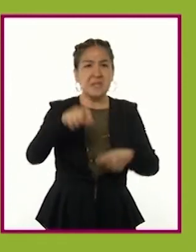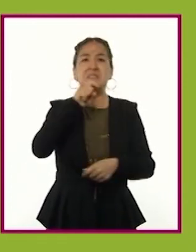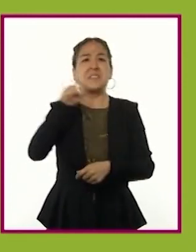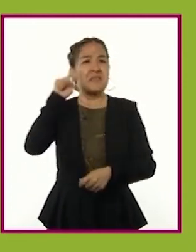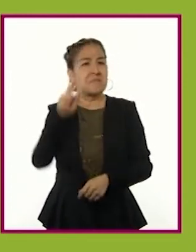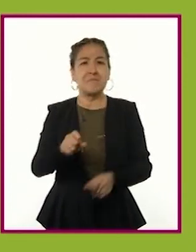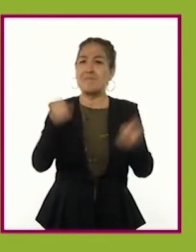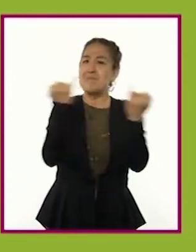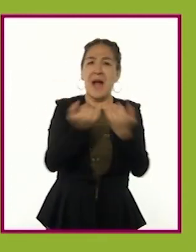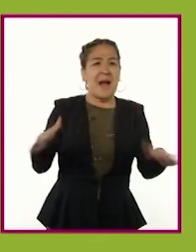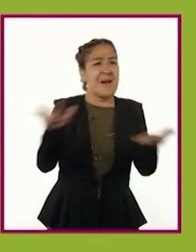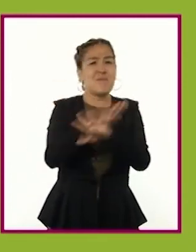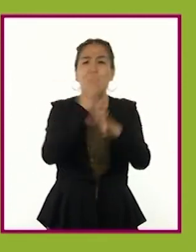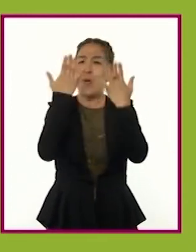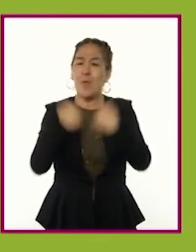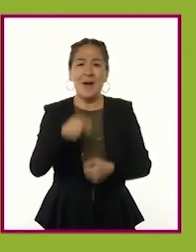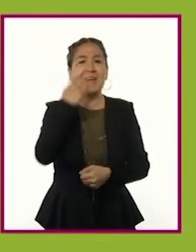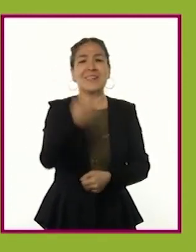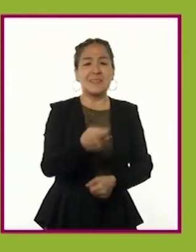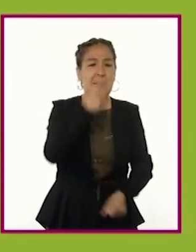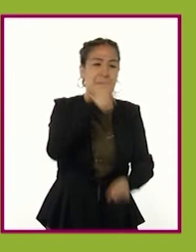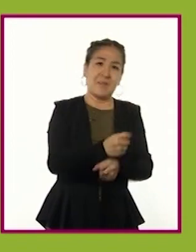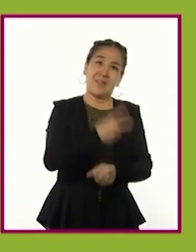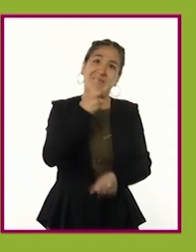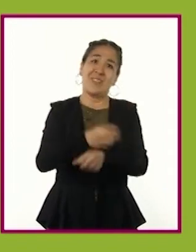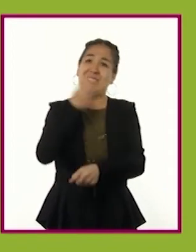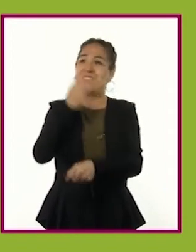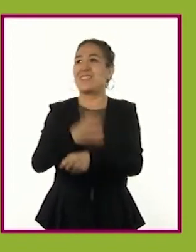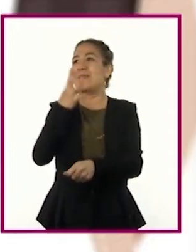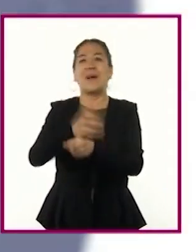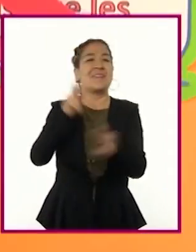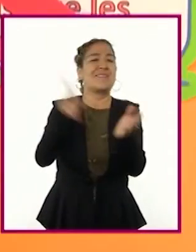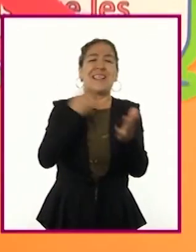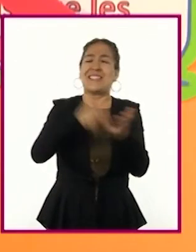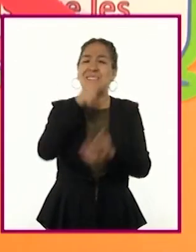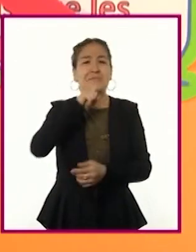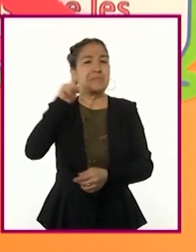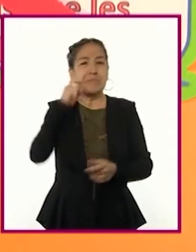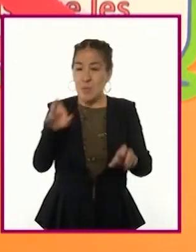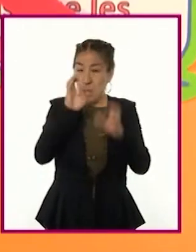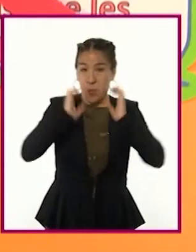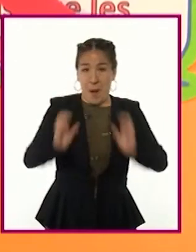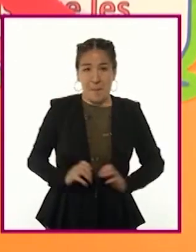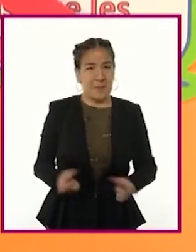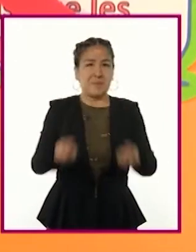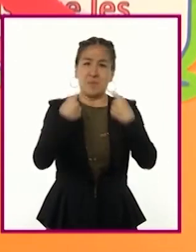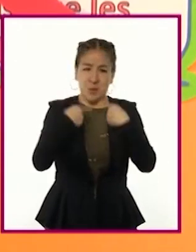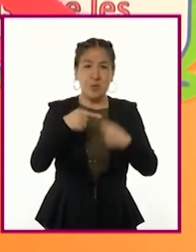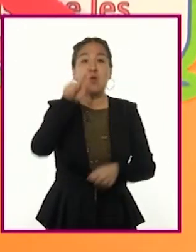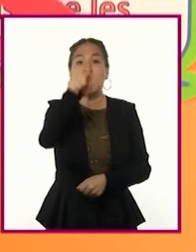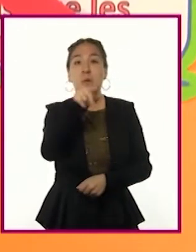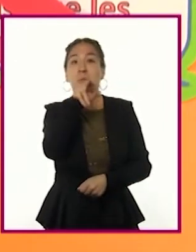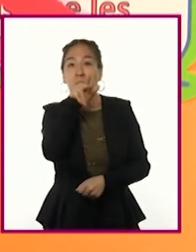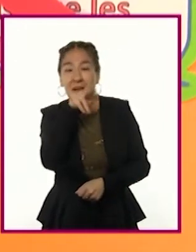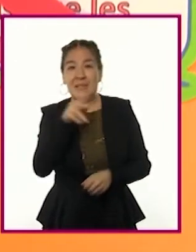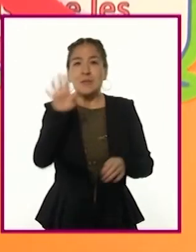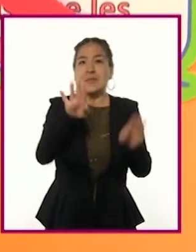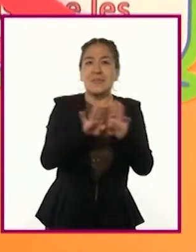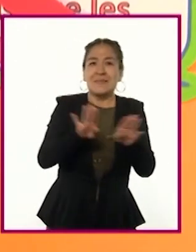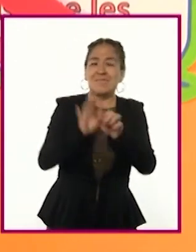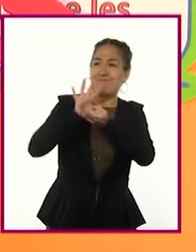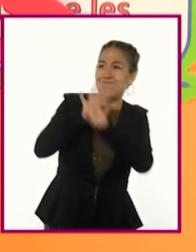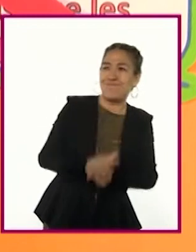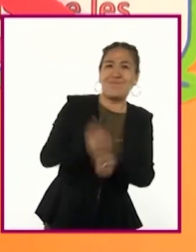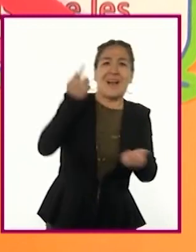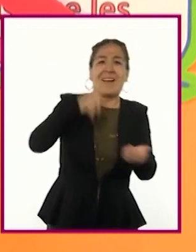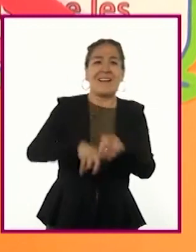relaciones sexuales por primera, segunda o 50ª vez. Pero no debes estar preocupada o presionada